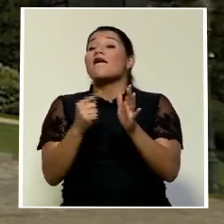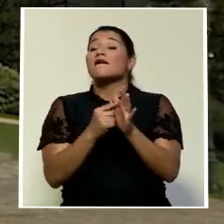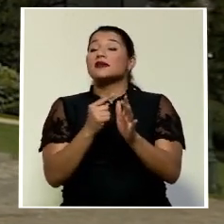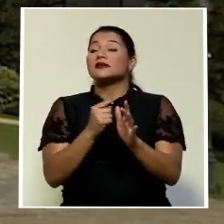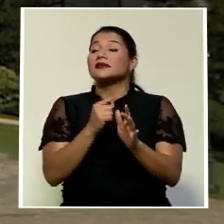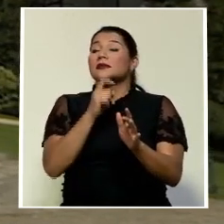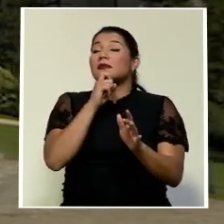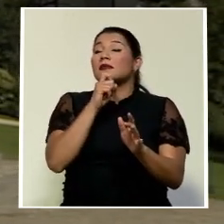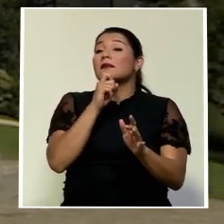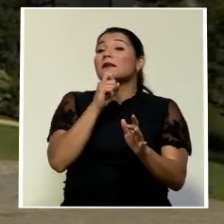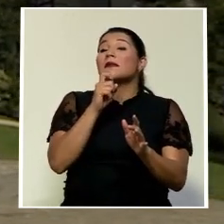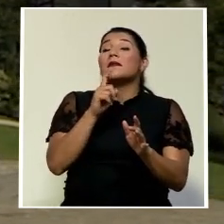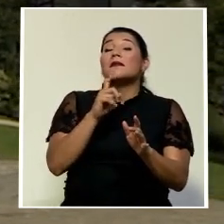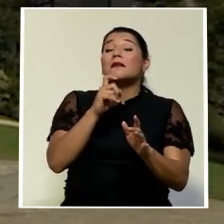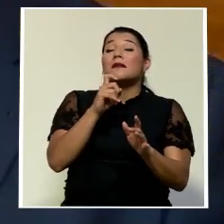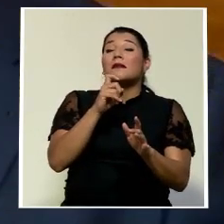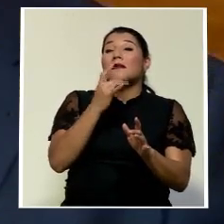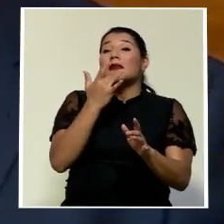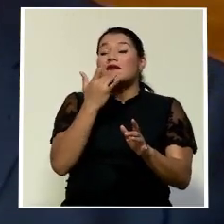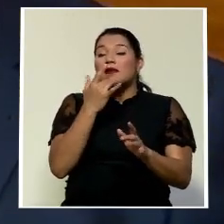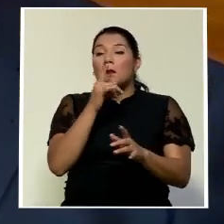conservadora.